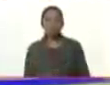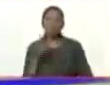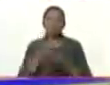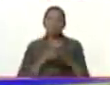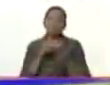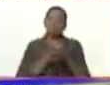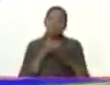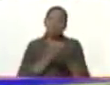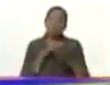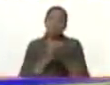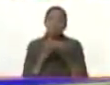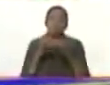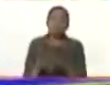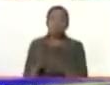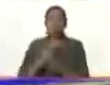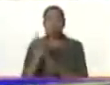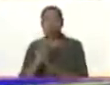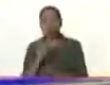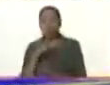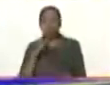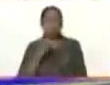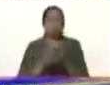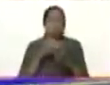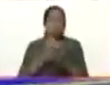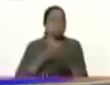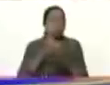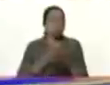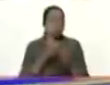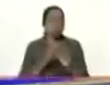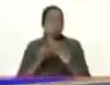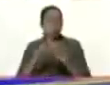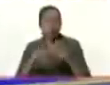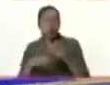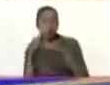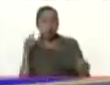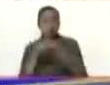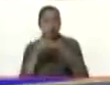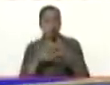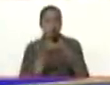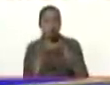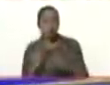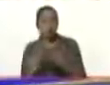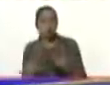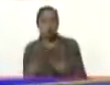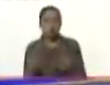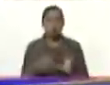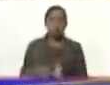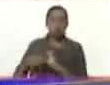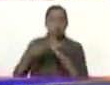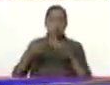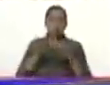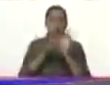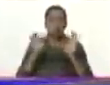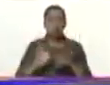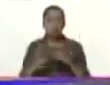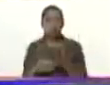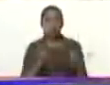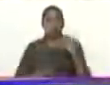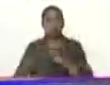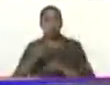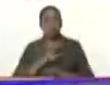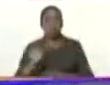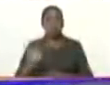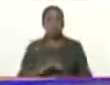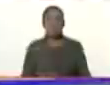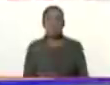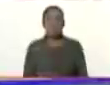Luchar, luchar y no rendirse jamás hasta lograr el objetivo y unir en el amor a la